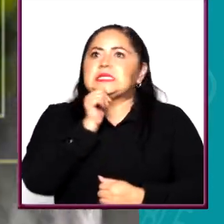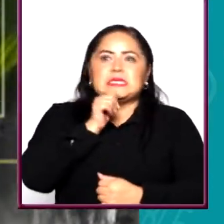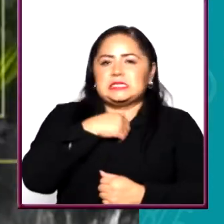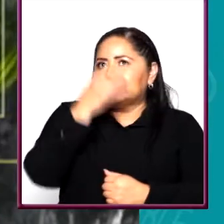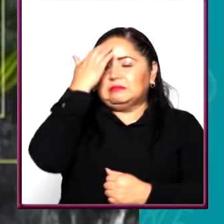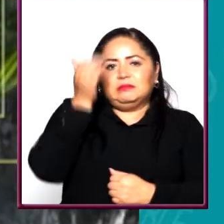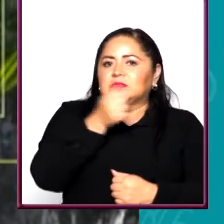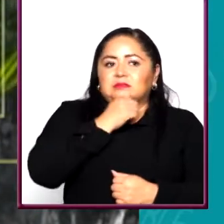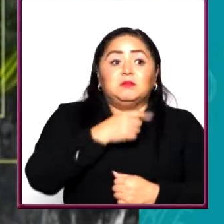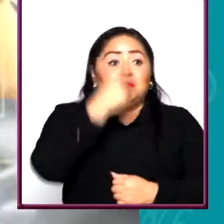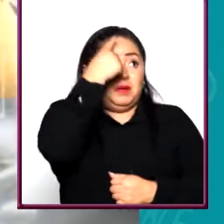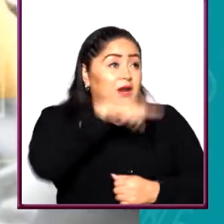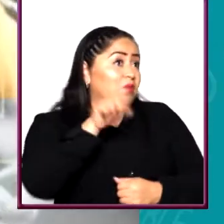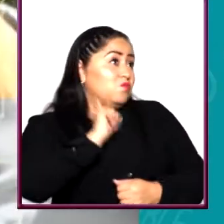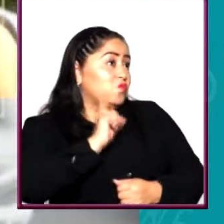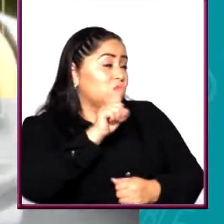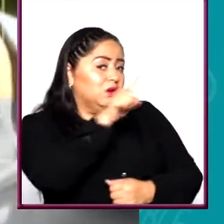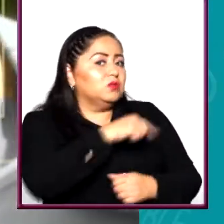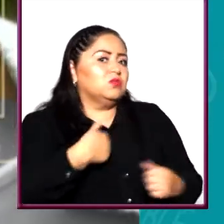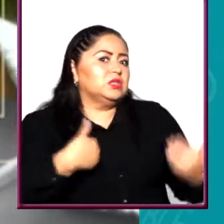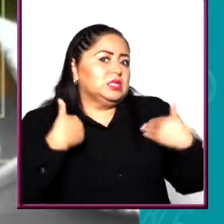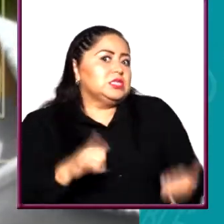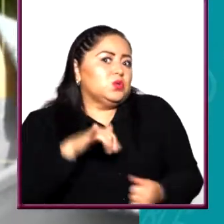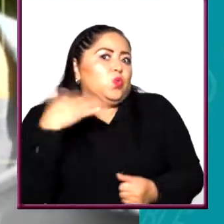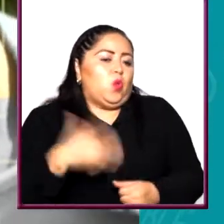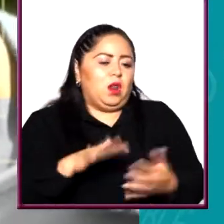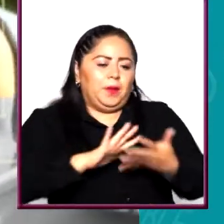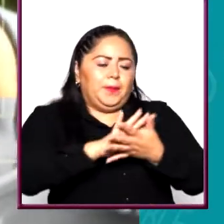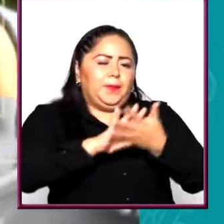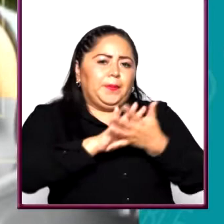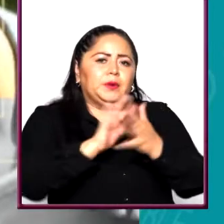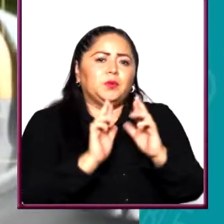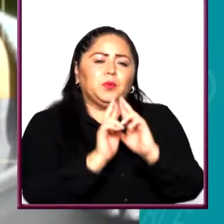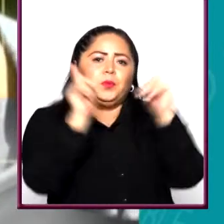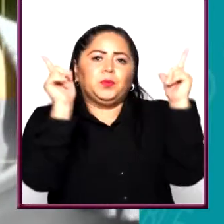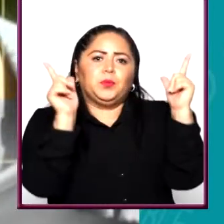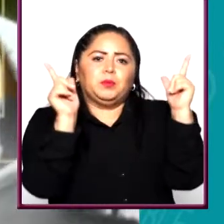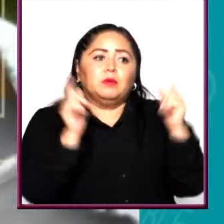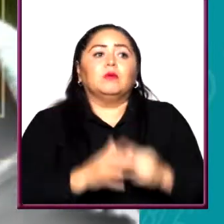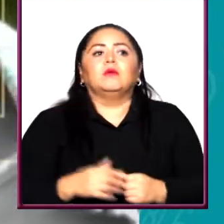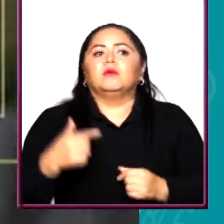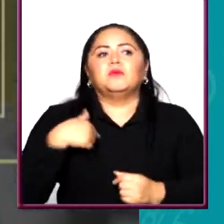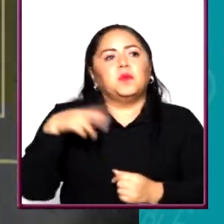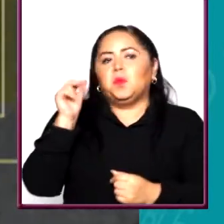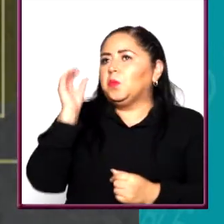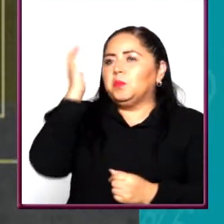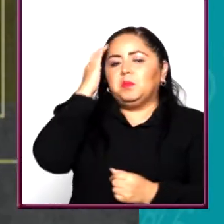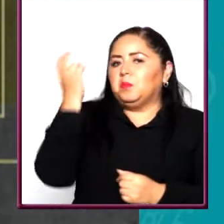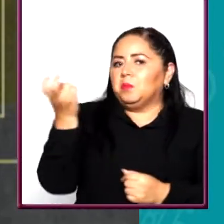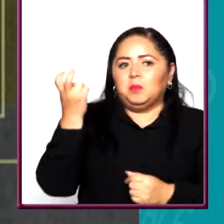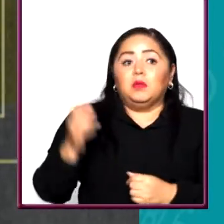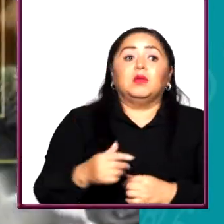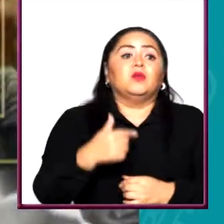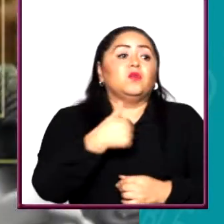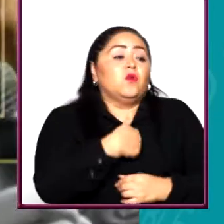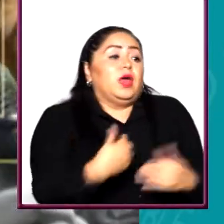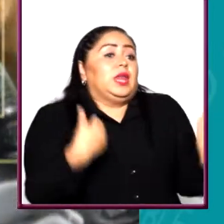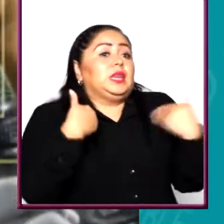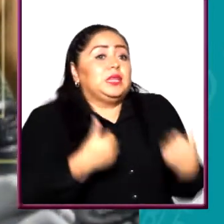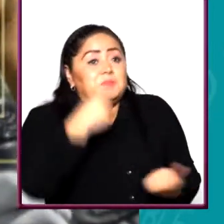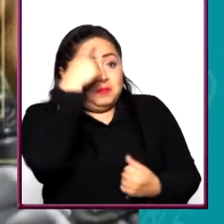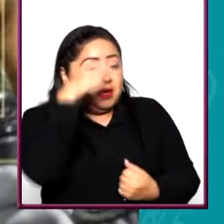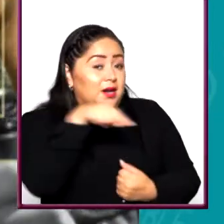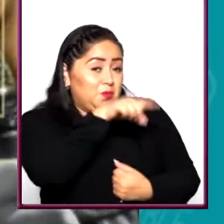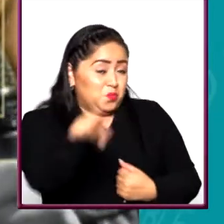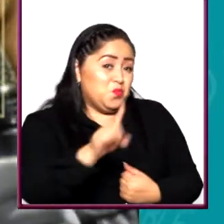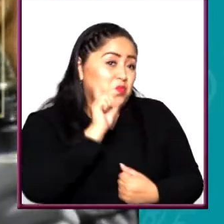Aún no tengo conocimiento de eso. Para las mujeres tengo entendido que sí duele porque se rompe algo llamado que es un himen. No tengo conocimiento de ello. Lo que tengo